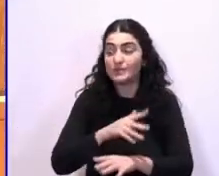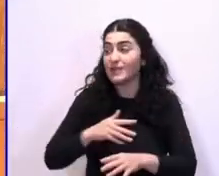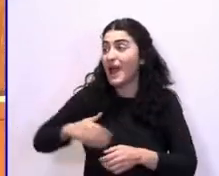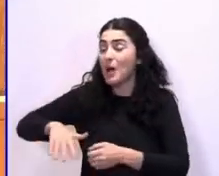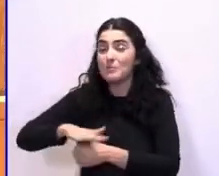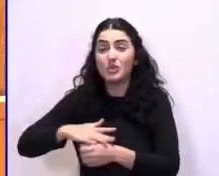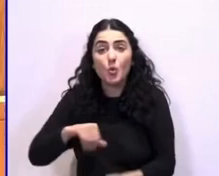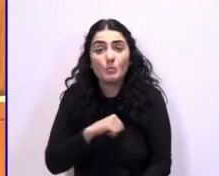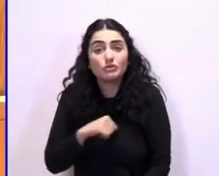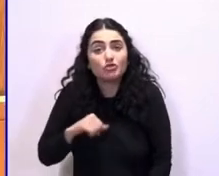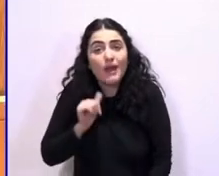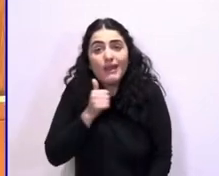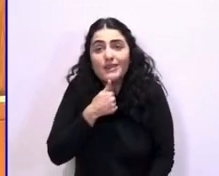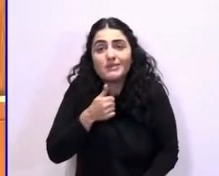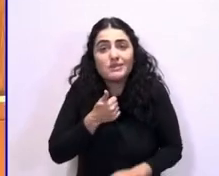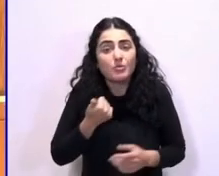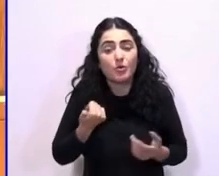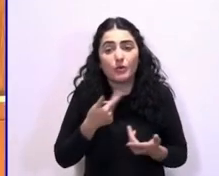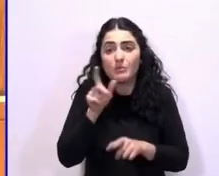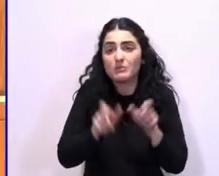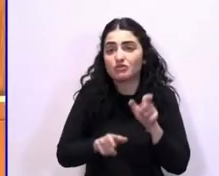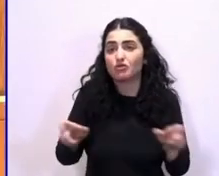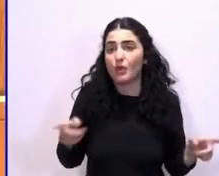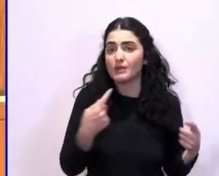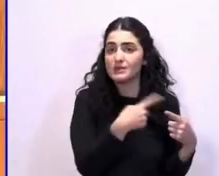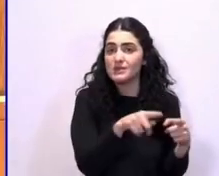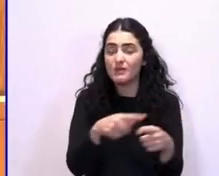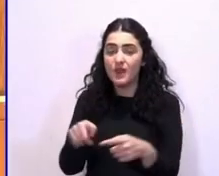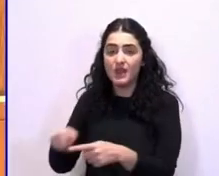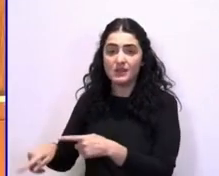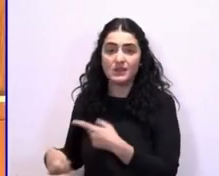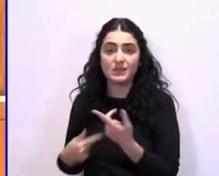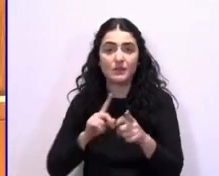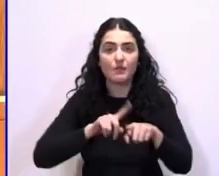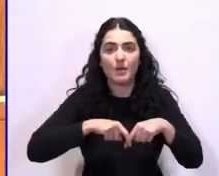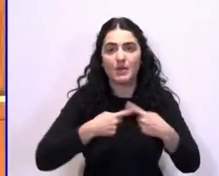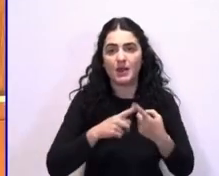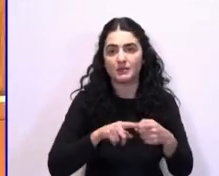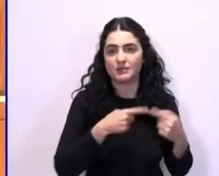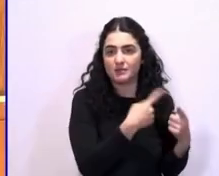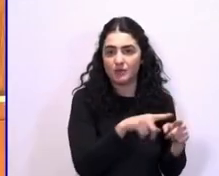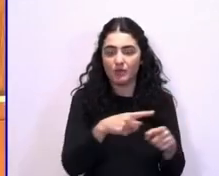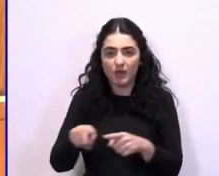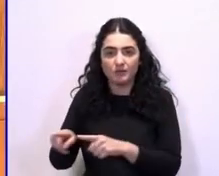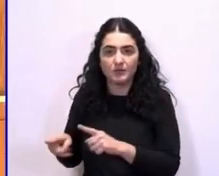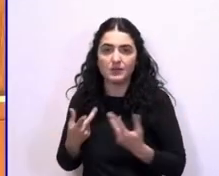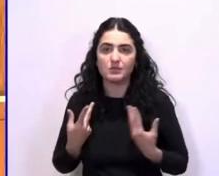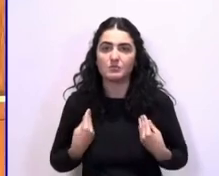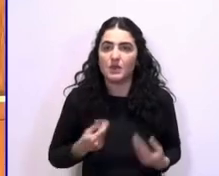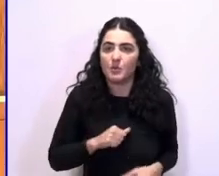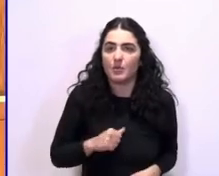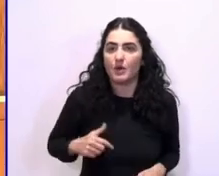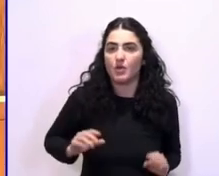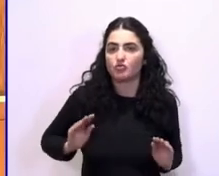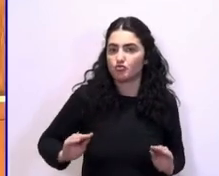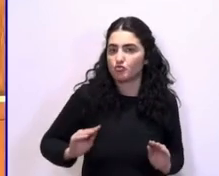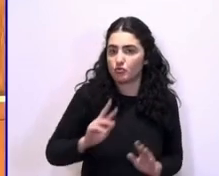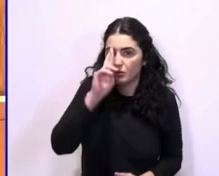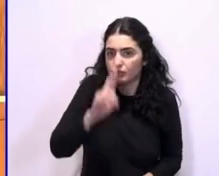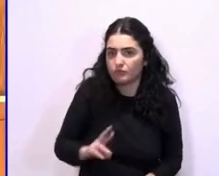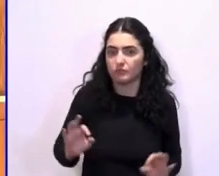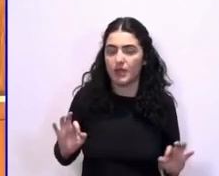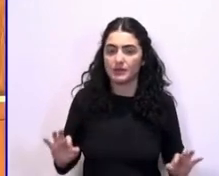íntimo de las distintas personas, de las distintas familias. Comentaba recientemente con